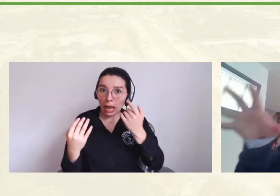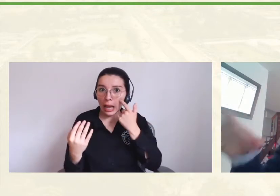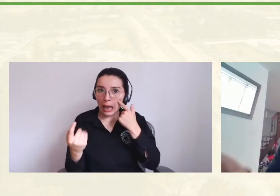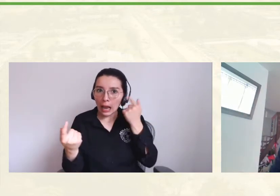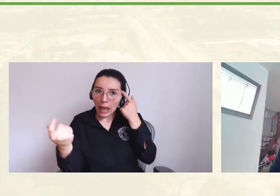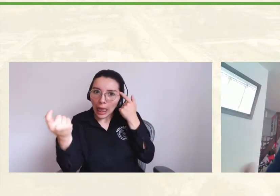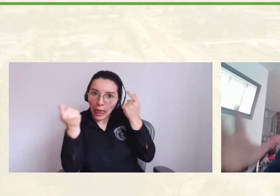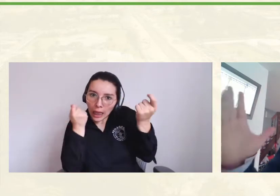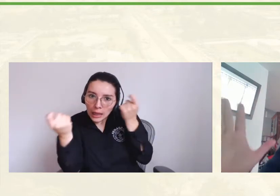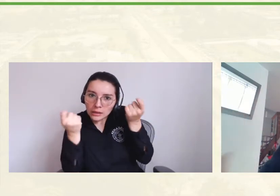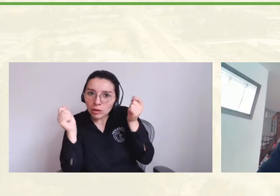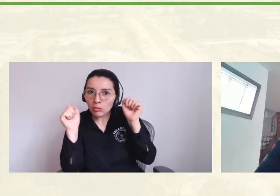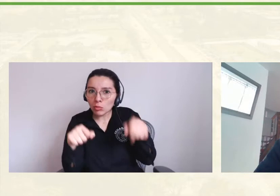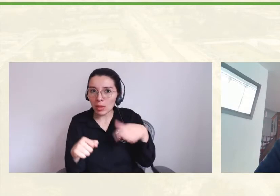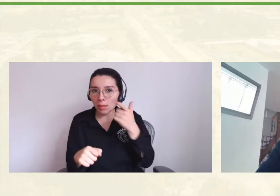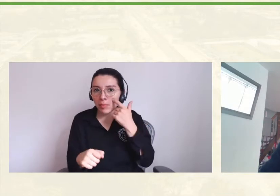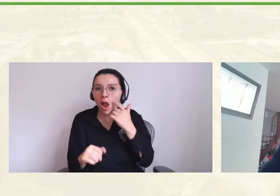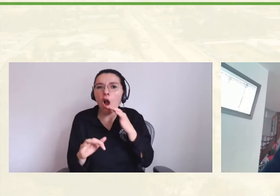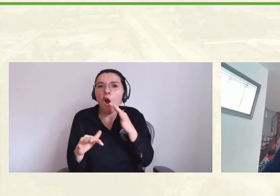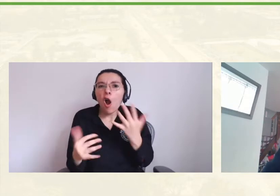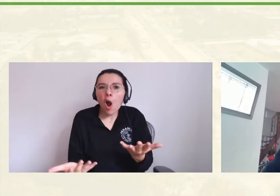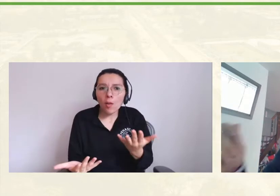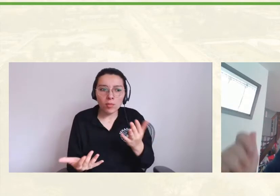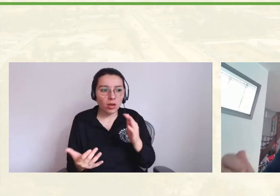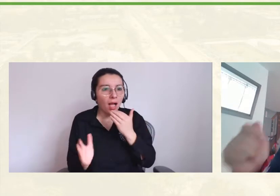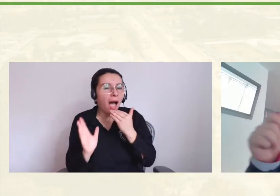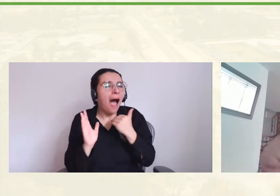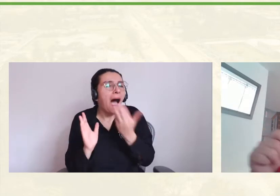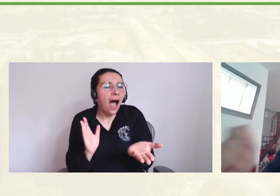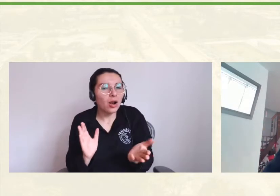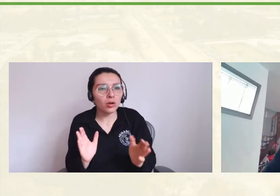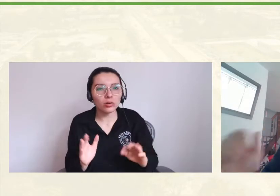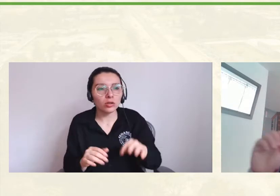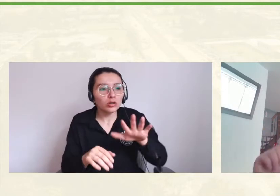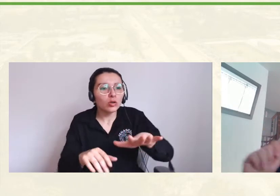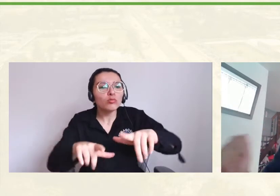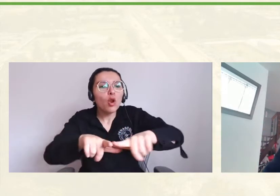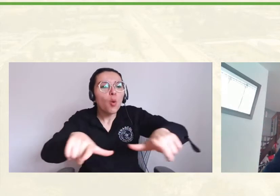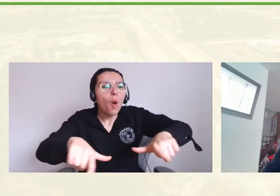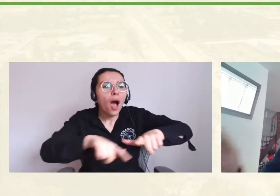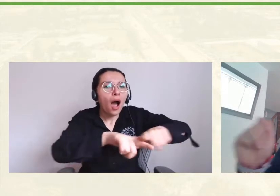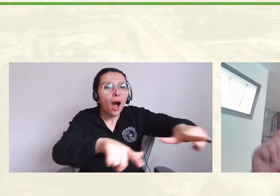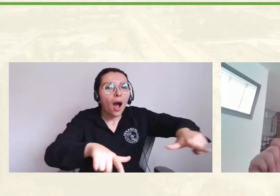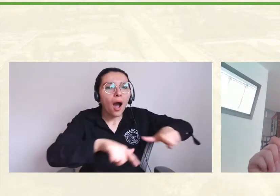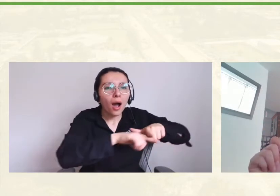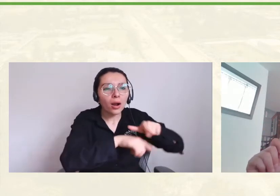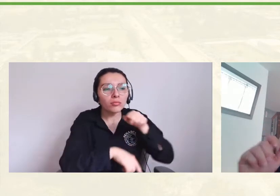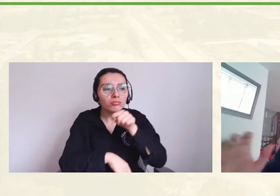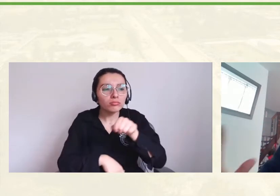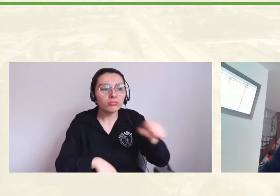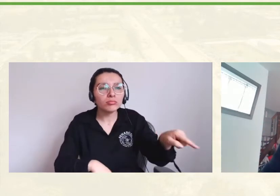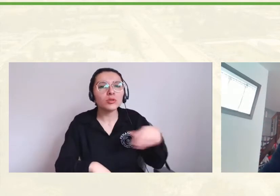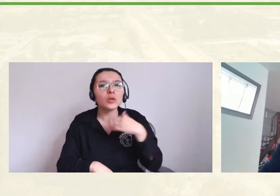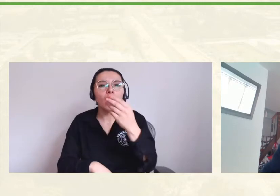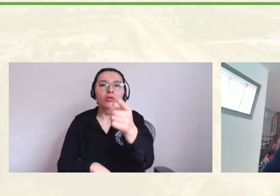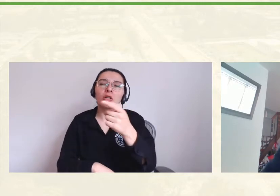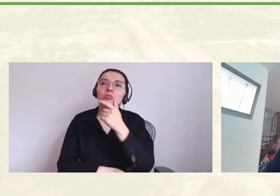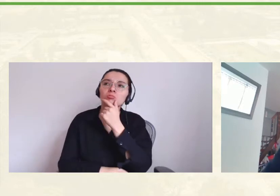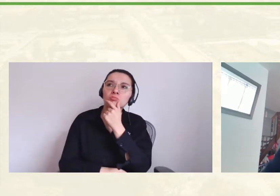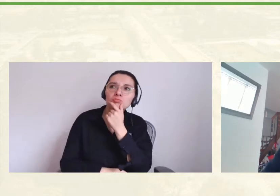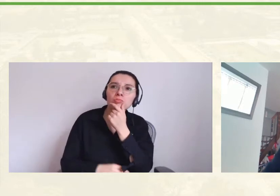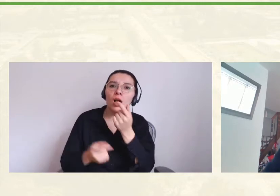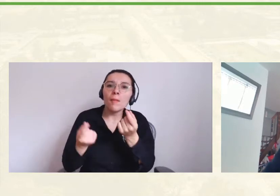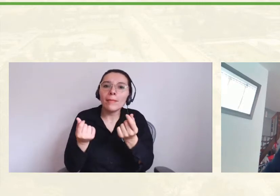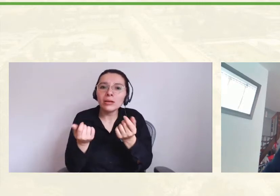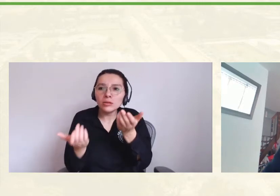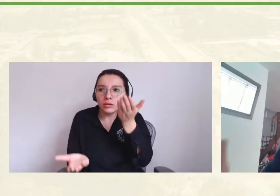la distribución del monto de estos 46 predios y en donde finalmente ellos digan, me puedo ir con esta, no me puedo ir con esta. Lo primero que hay que